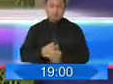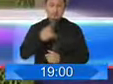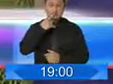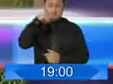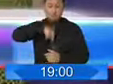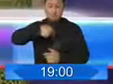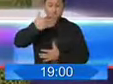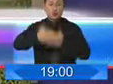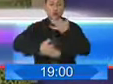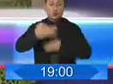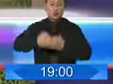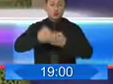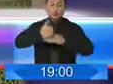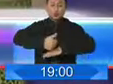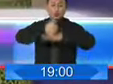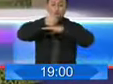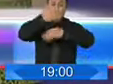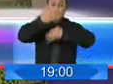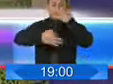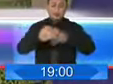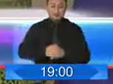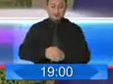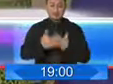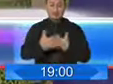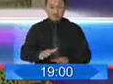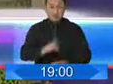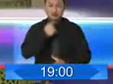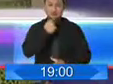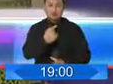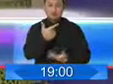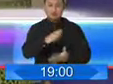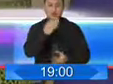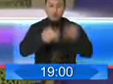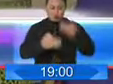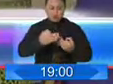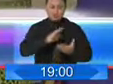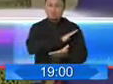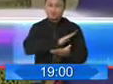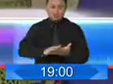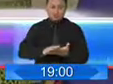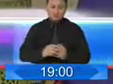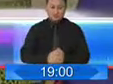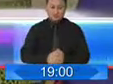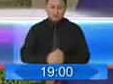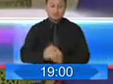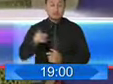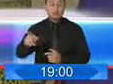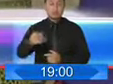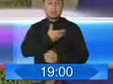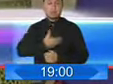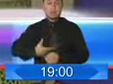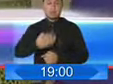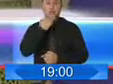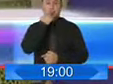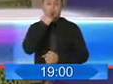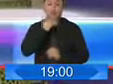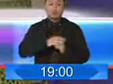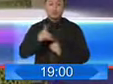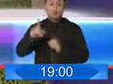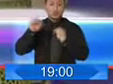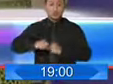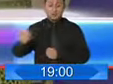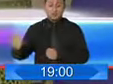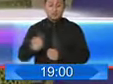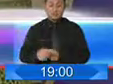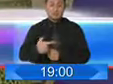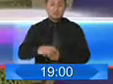la Corte Nacional de Justicia ha declarado su prescripción y pues eso hace que el presidente Bucaram pueda regresar al